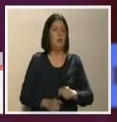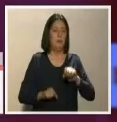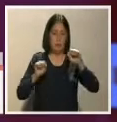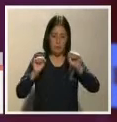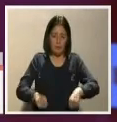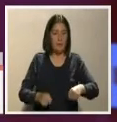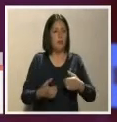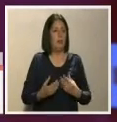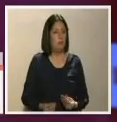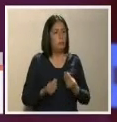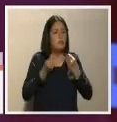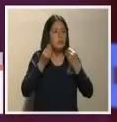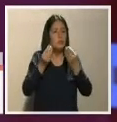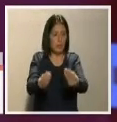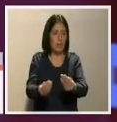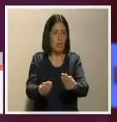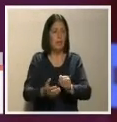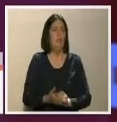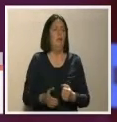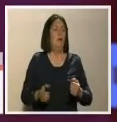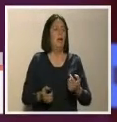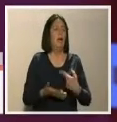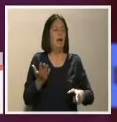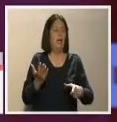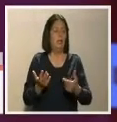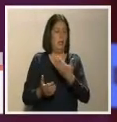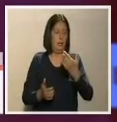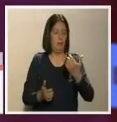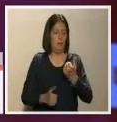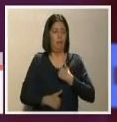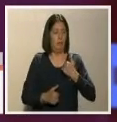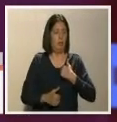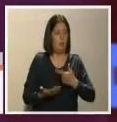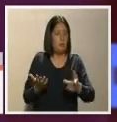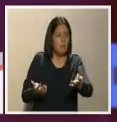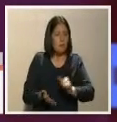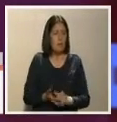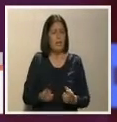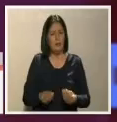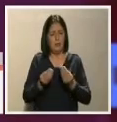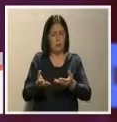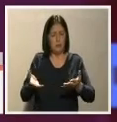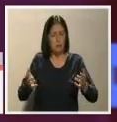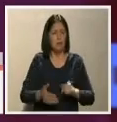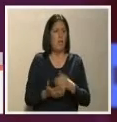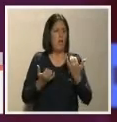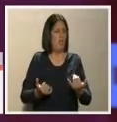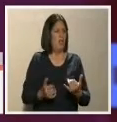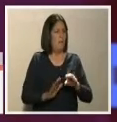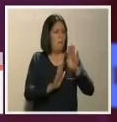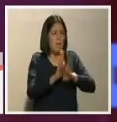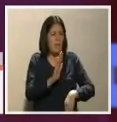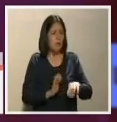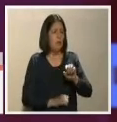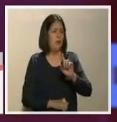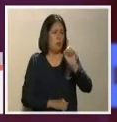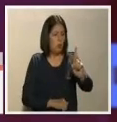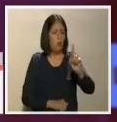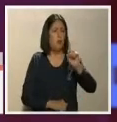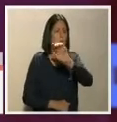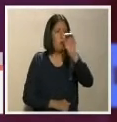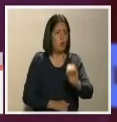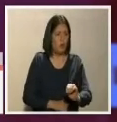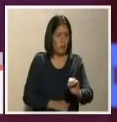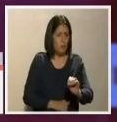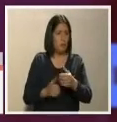tenemos que equipar a la Fuerza Armada en el Perú. La Fuerza Armada representa hoy menos del 1%